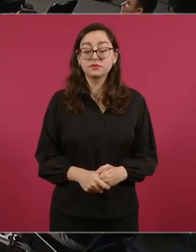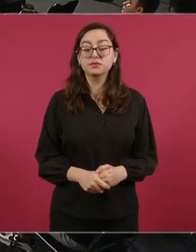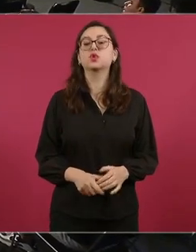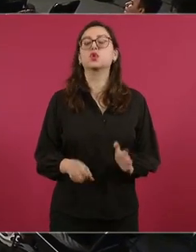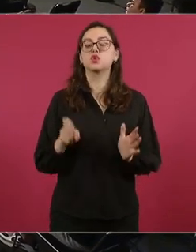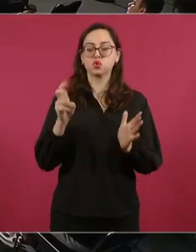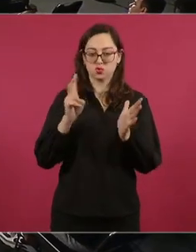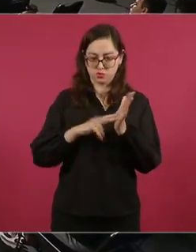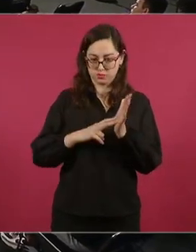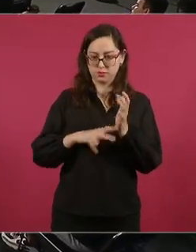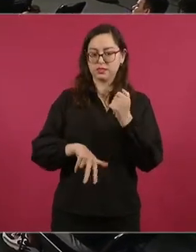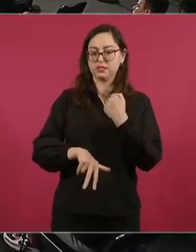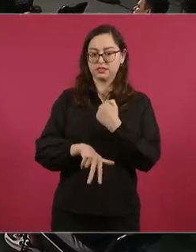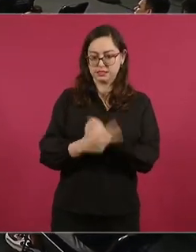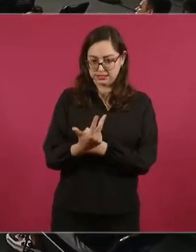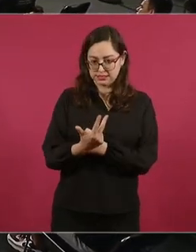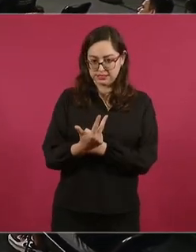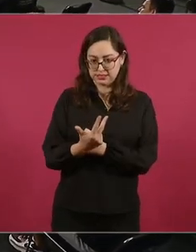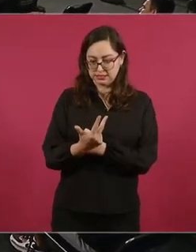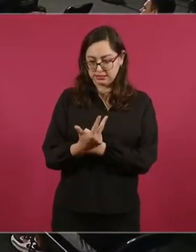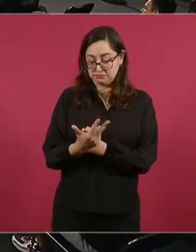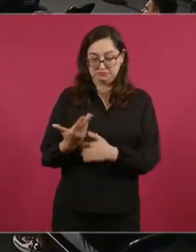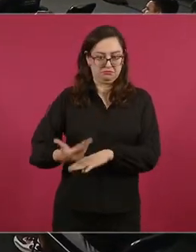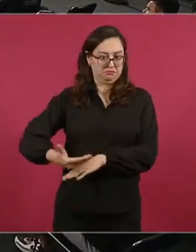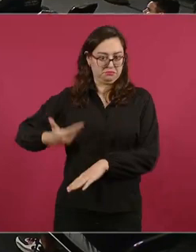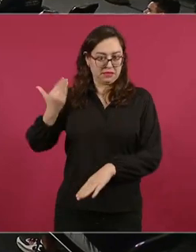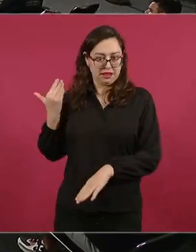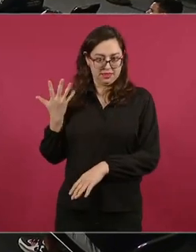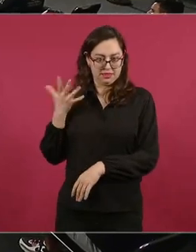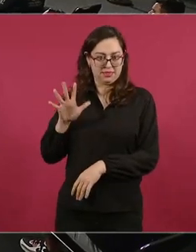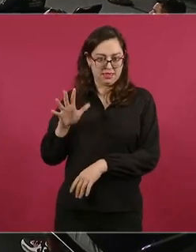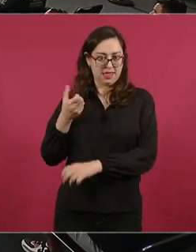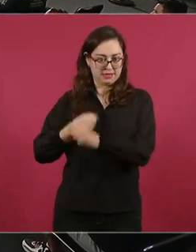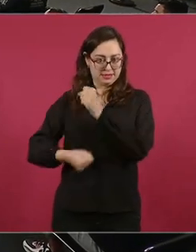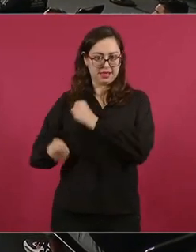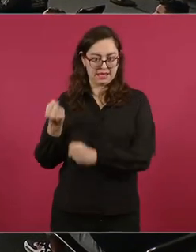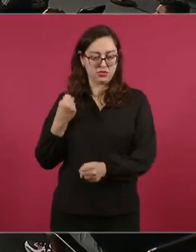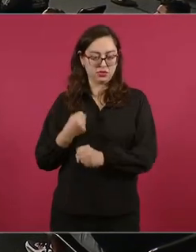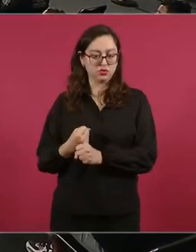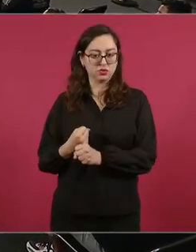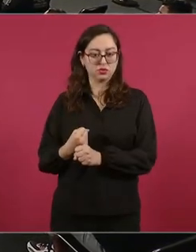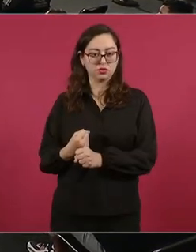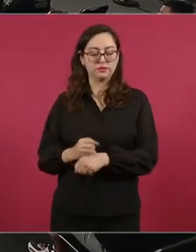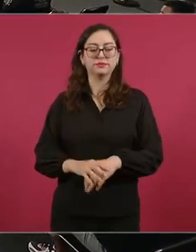2013, o sea que hace 10 años, ¿no?